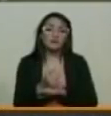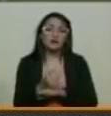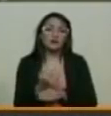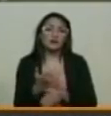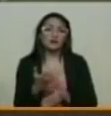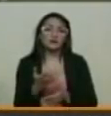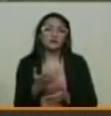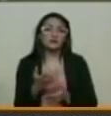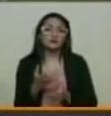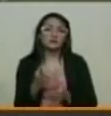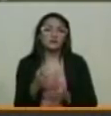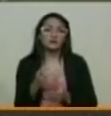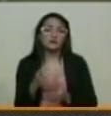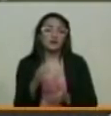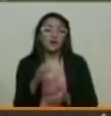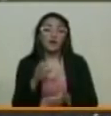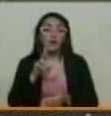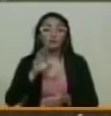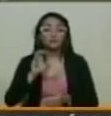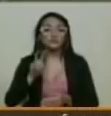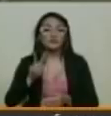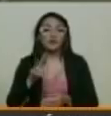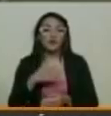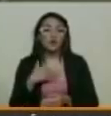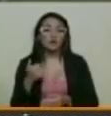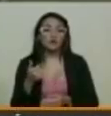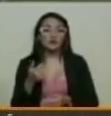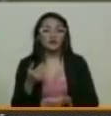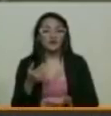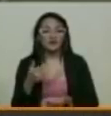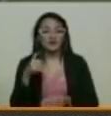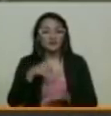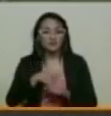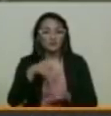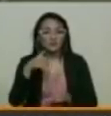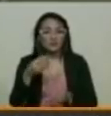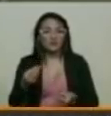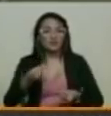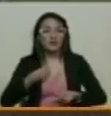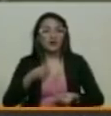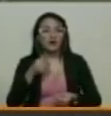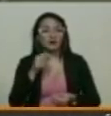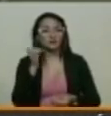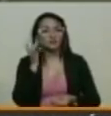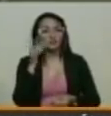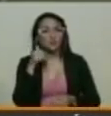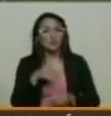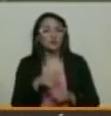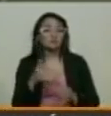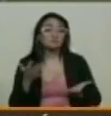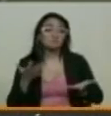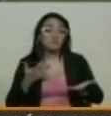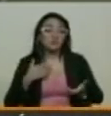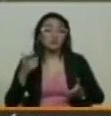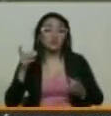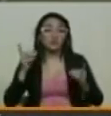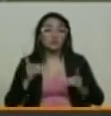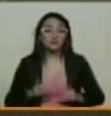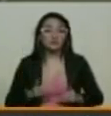de la Universidad Central de Venezuela, nuestro proveedor, de darnos la tinta indeleble, y nosotros decidimos